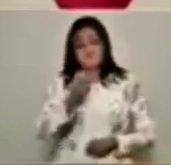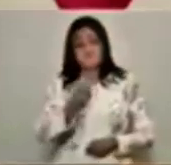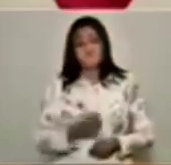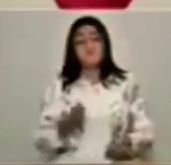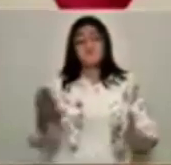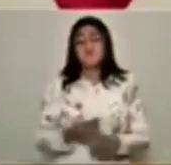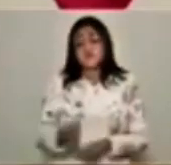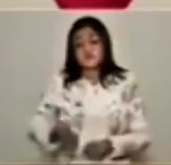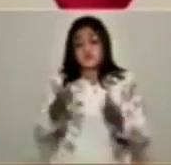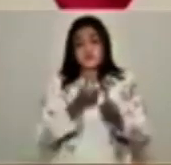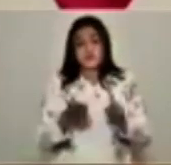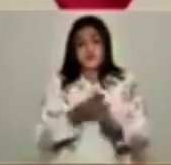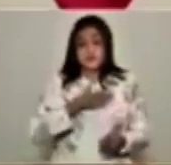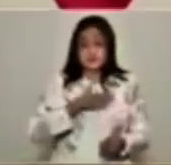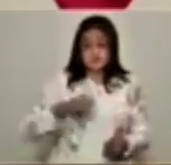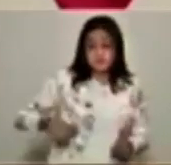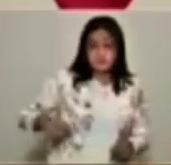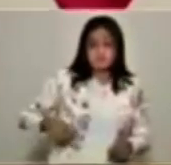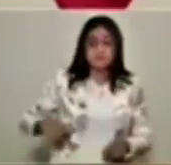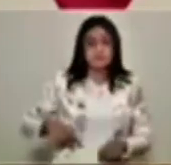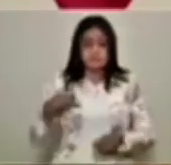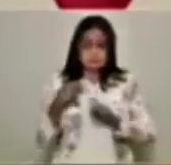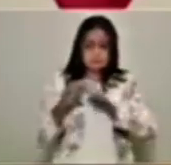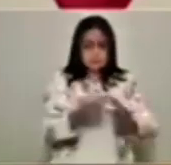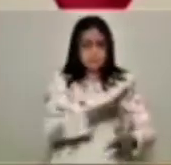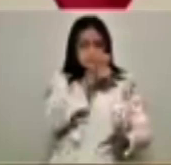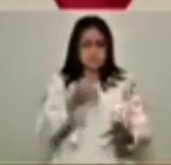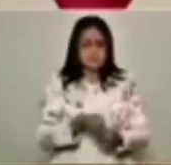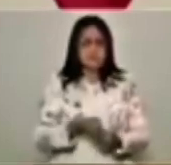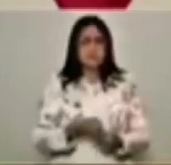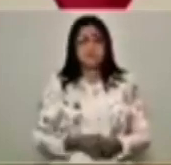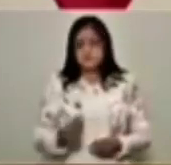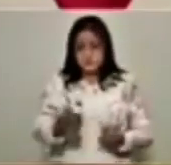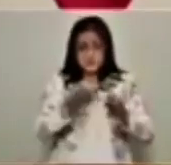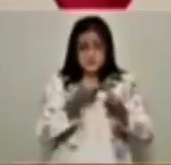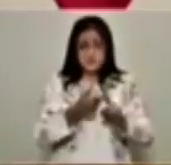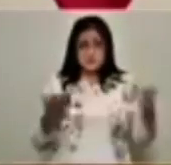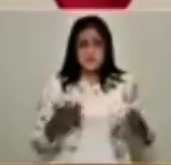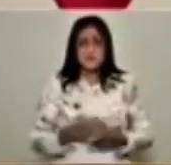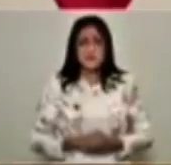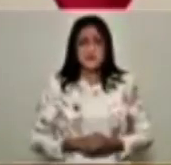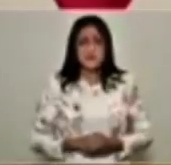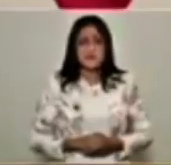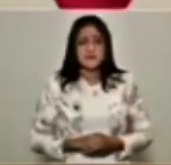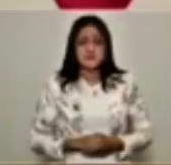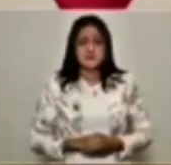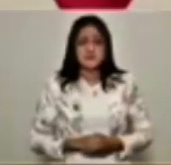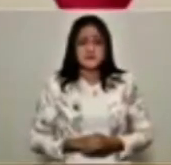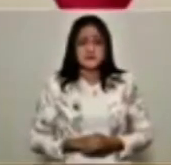por primera vez un gobierno de puebla cumple por primera vez cumple